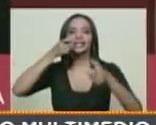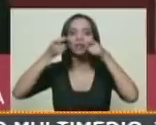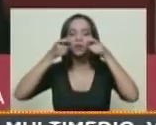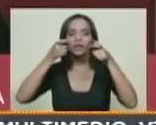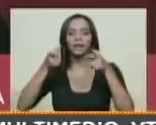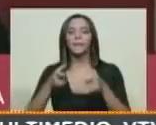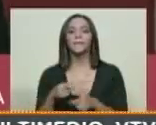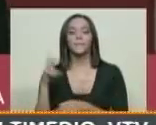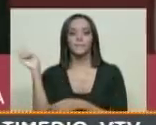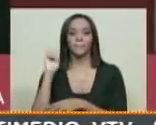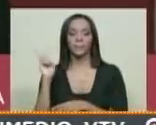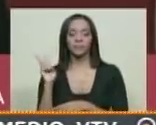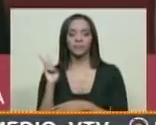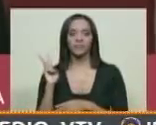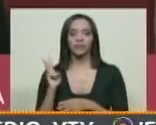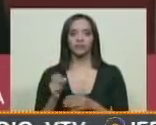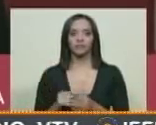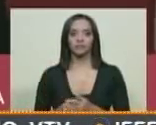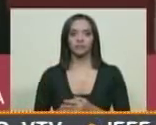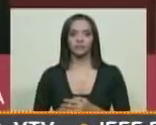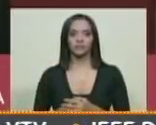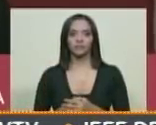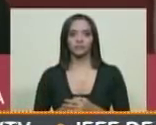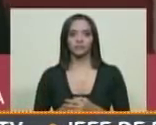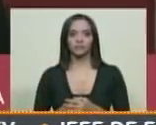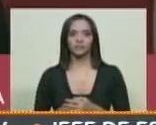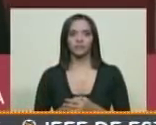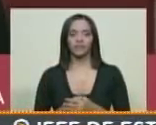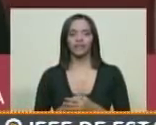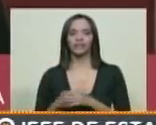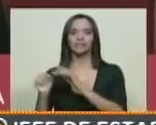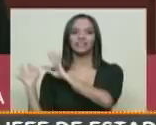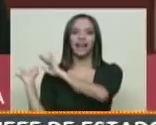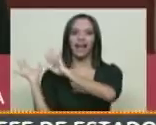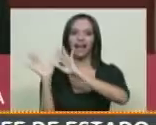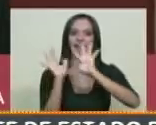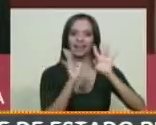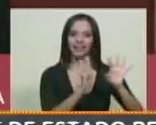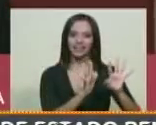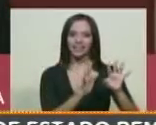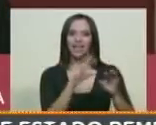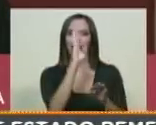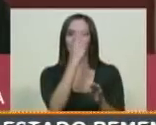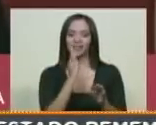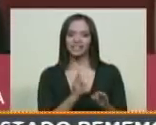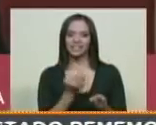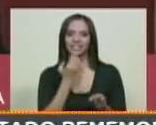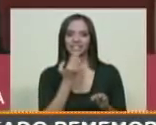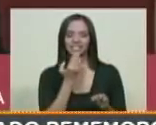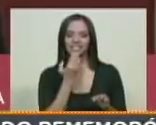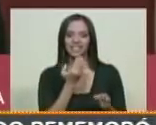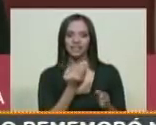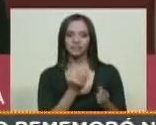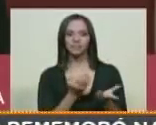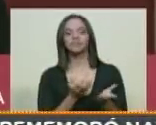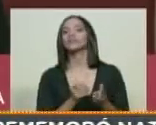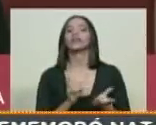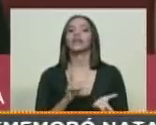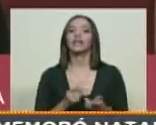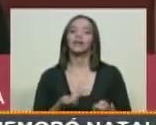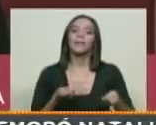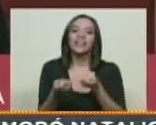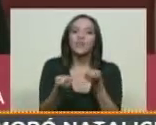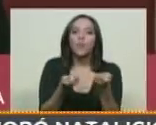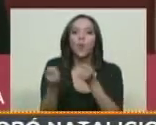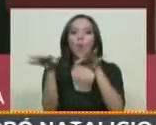que los venezolanos y las venezolanas que han migrado hacia el estado de Roraima, inducidos en buena parte por una